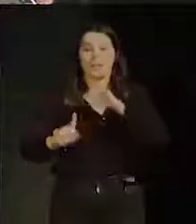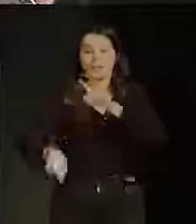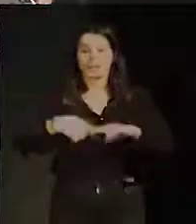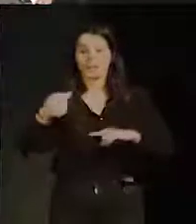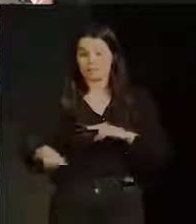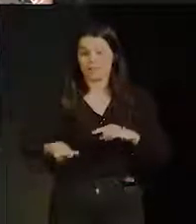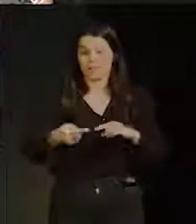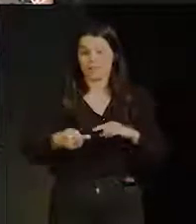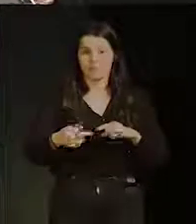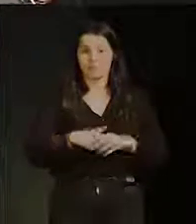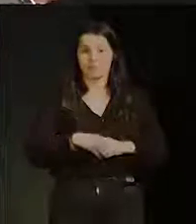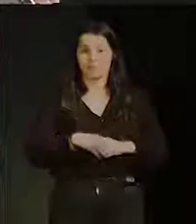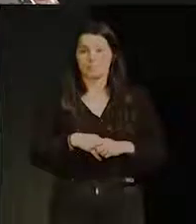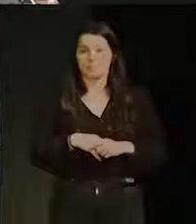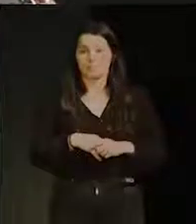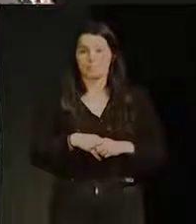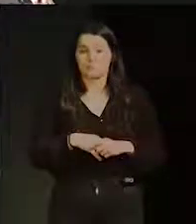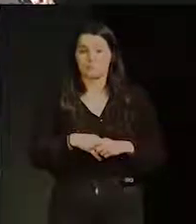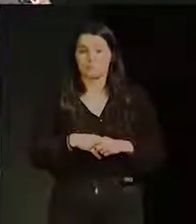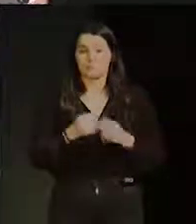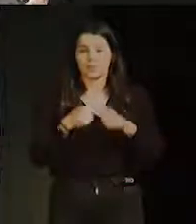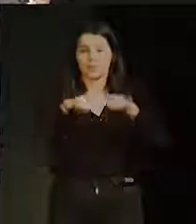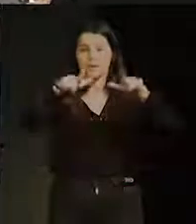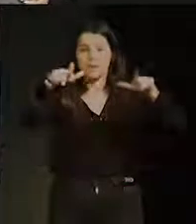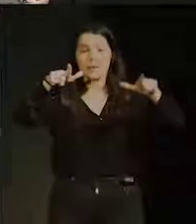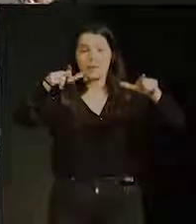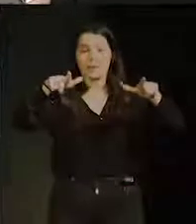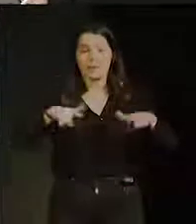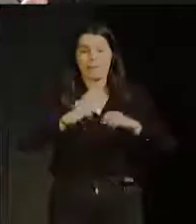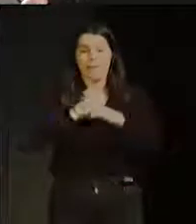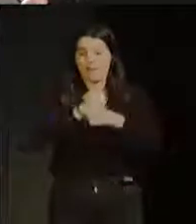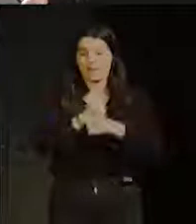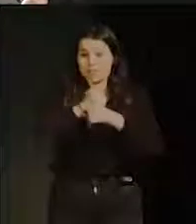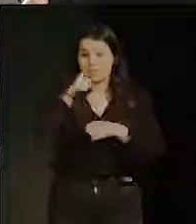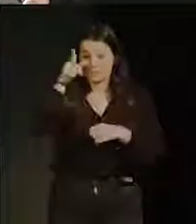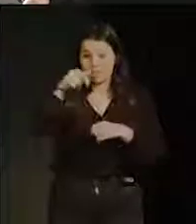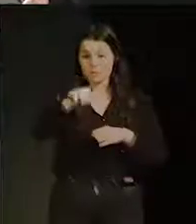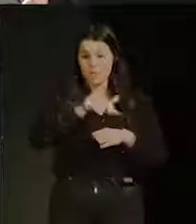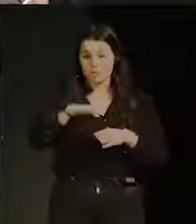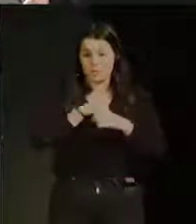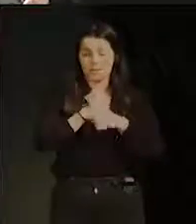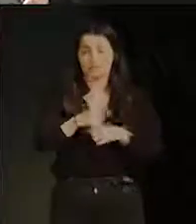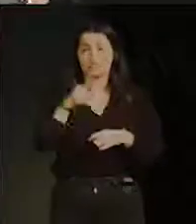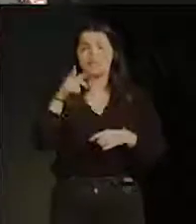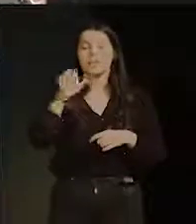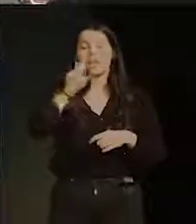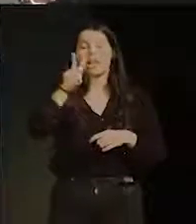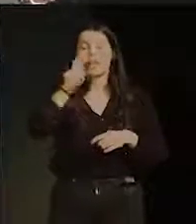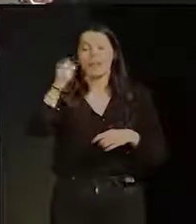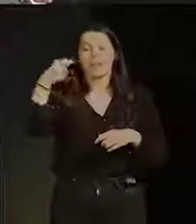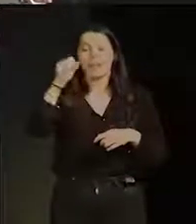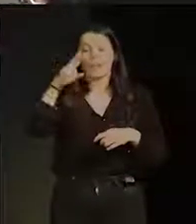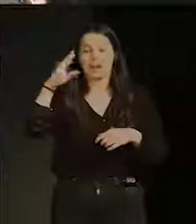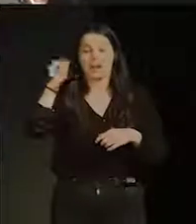continuación habrá pasará algo en la Plaza del Potro que Eva García, que es asesora de contenidos de las jornadas, os